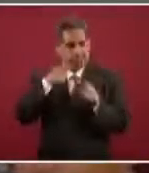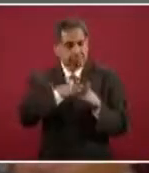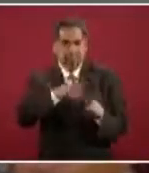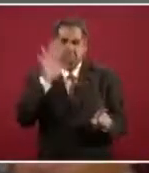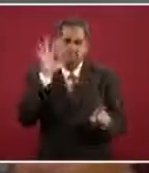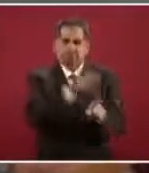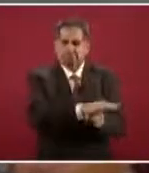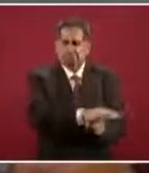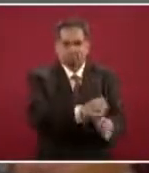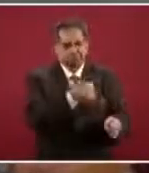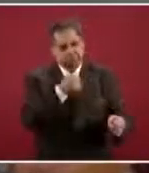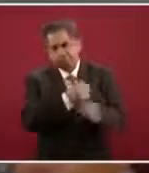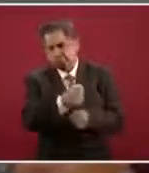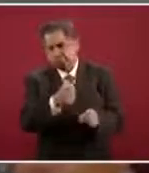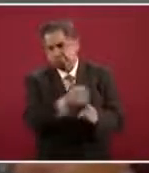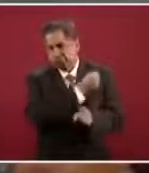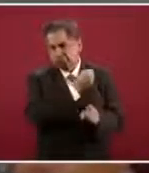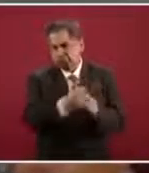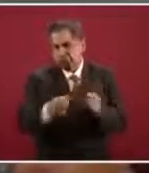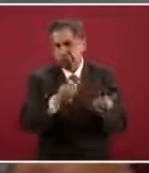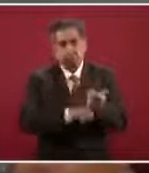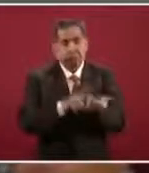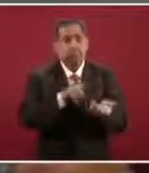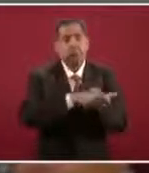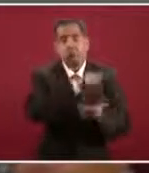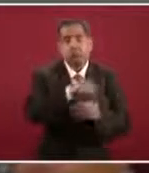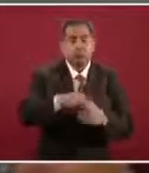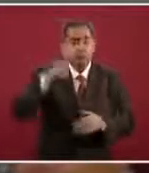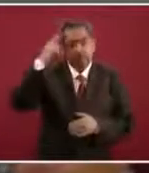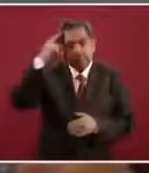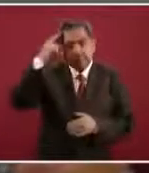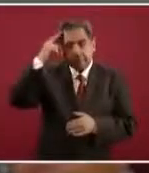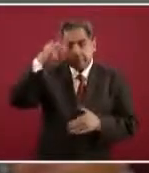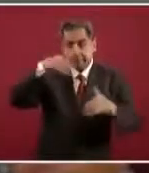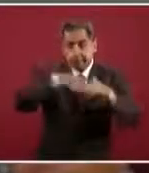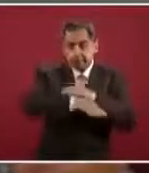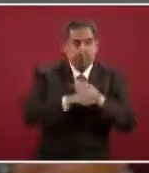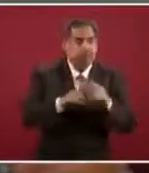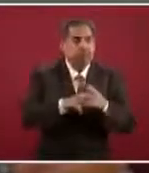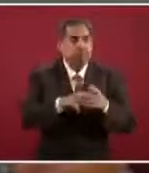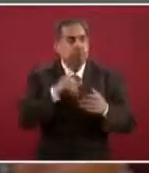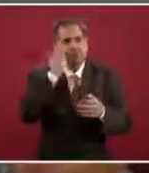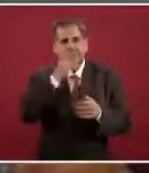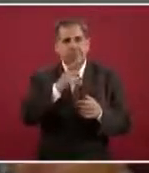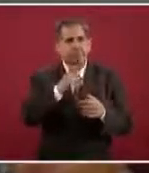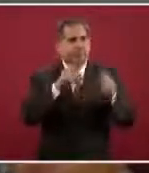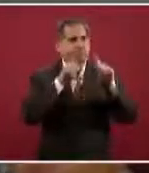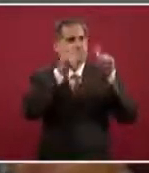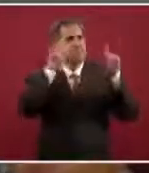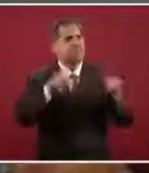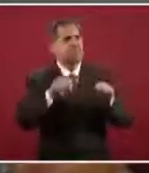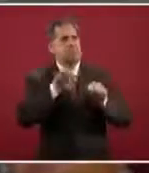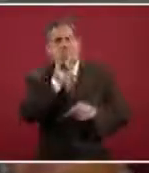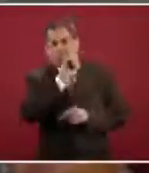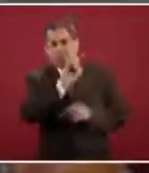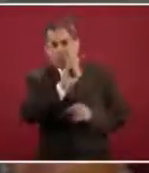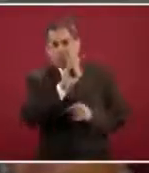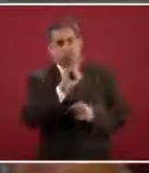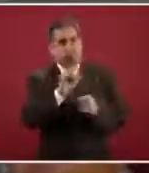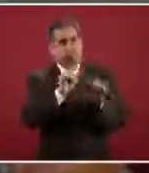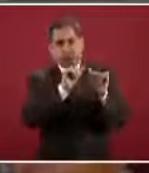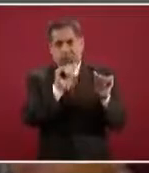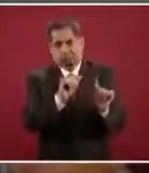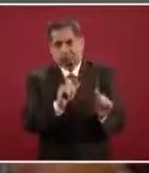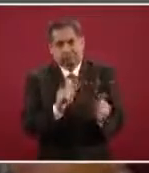personas de la diversidad sexual en Palacio de Bellas Artes e intentaban quemar una obra de arte o una